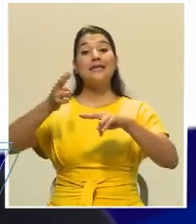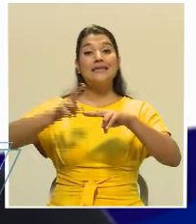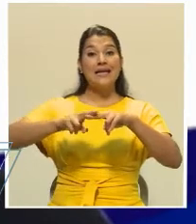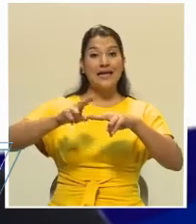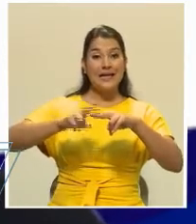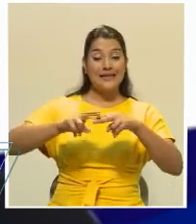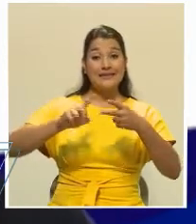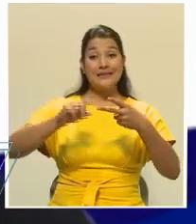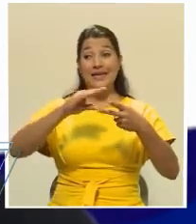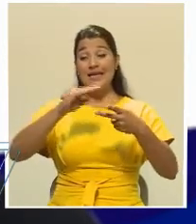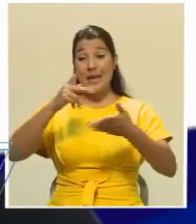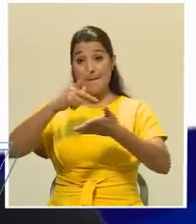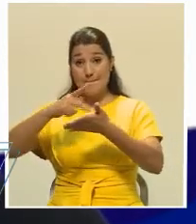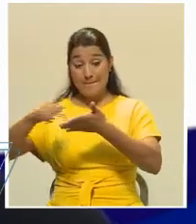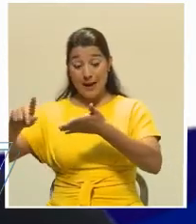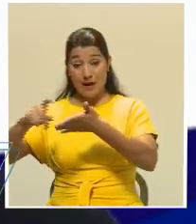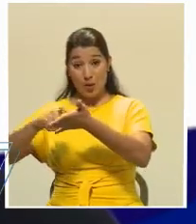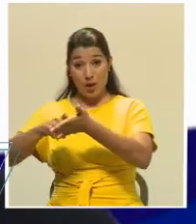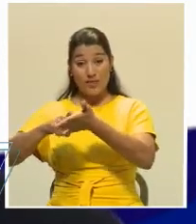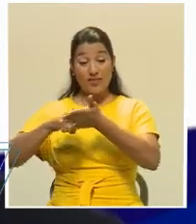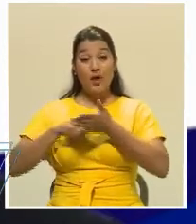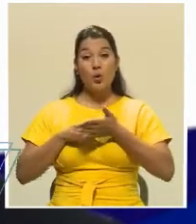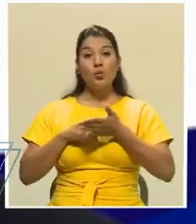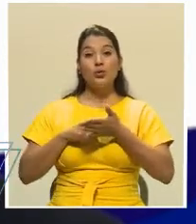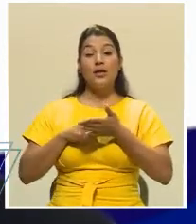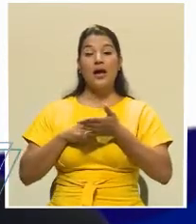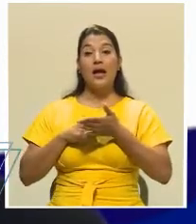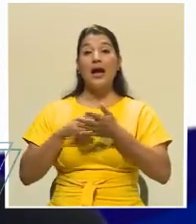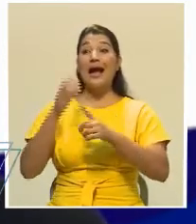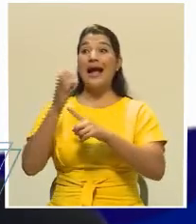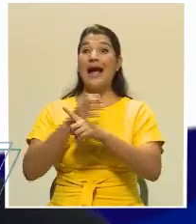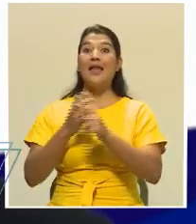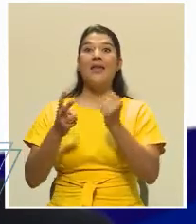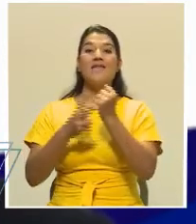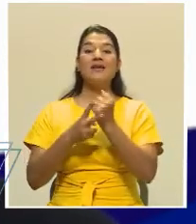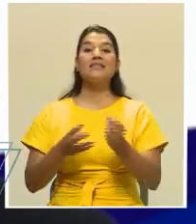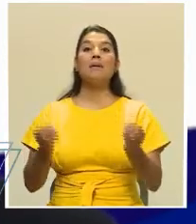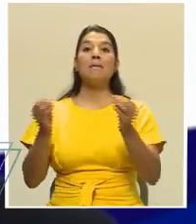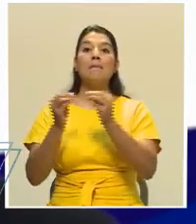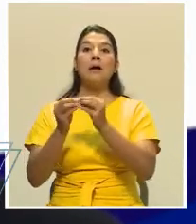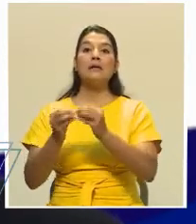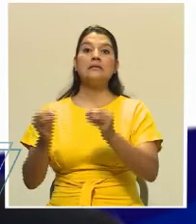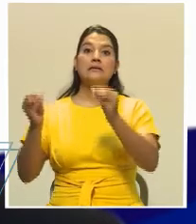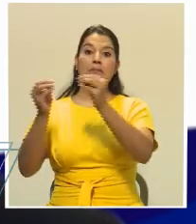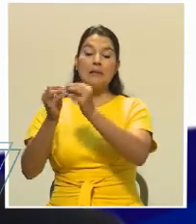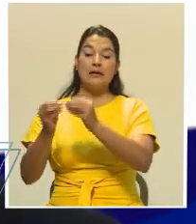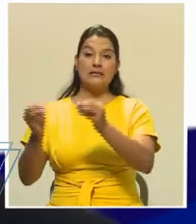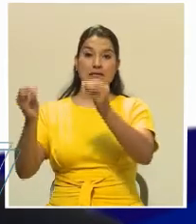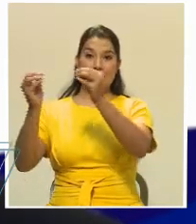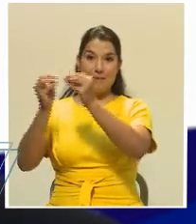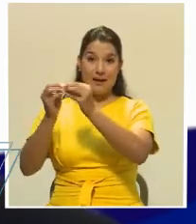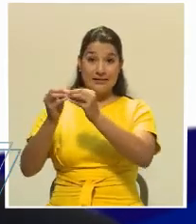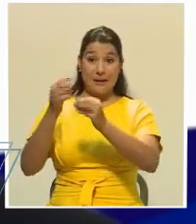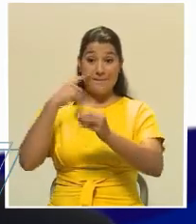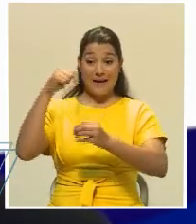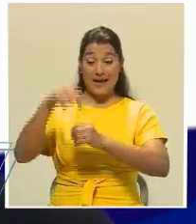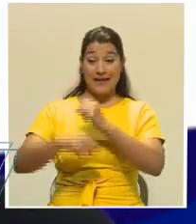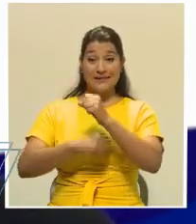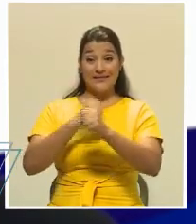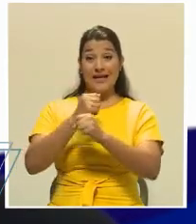el pago de la deuda, la amortización, cada vez crece más. Para este 2020